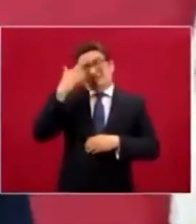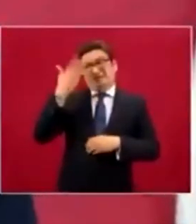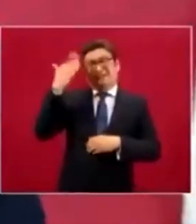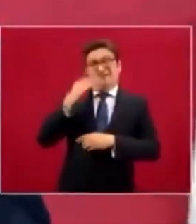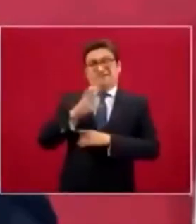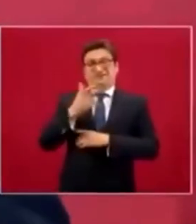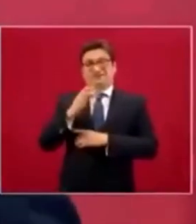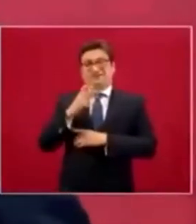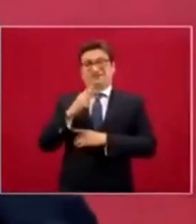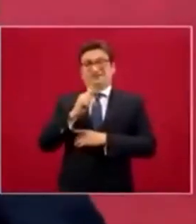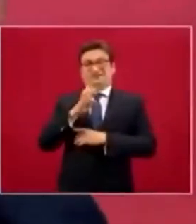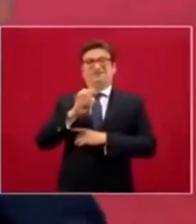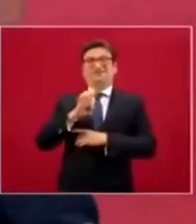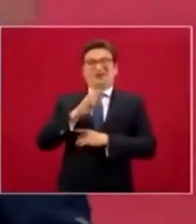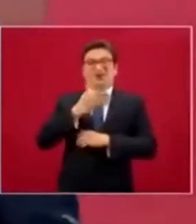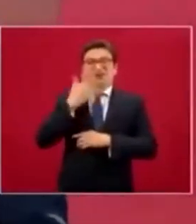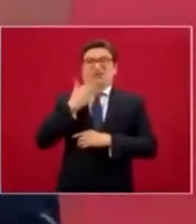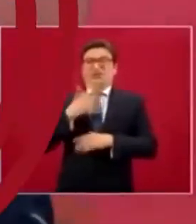miren cómo estoy temblando.